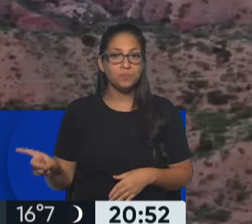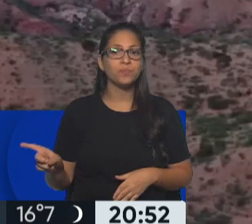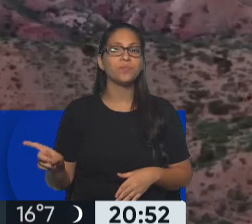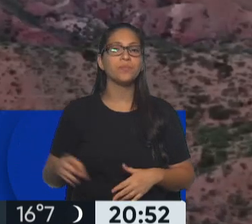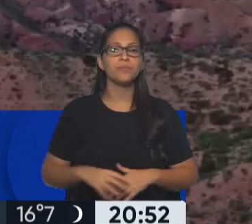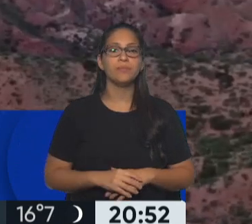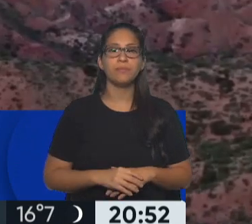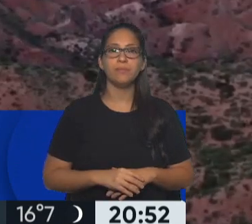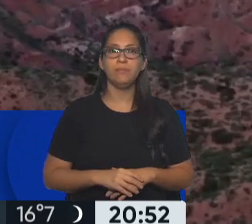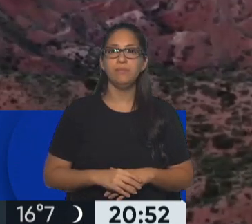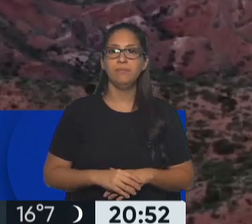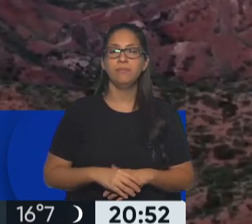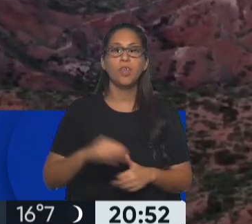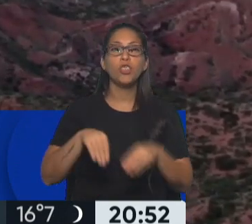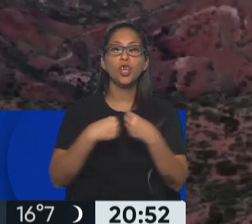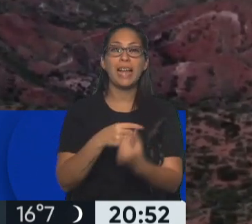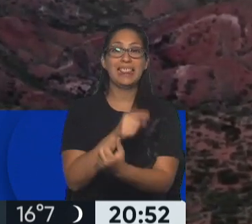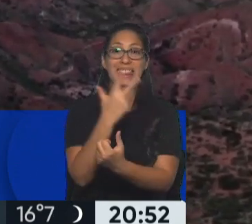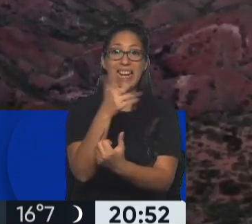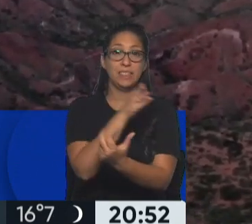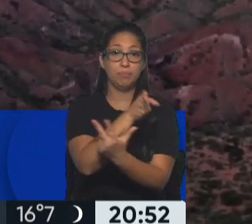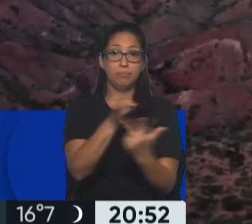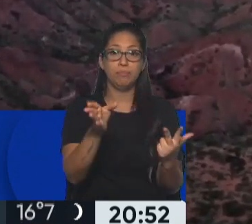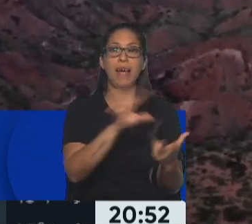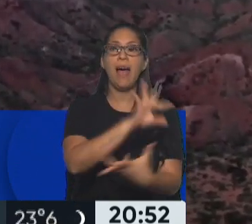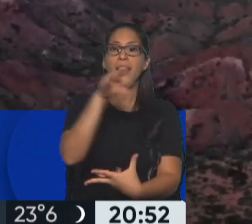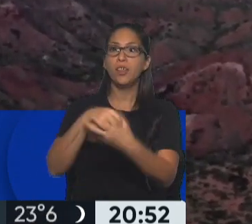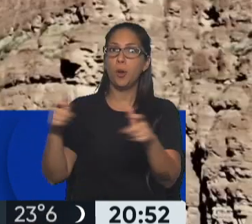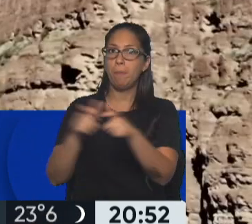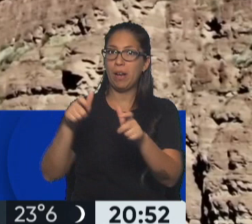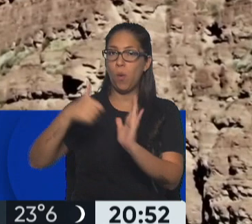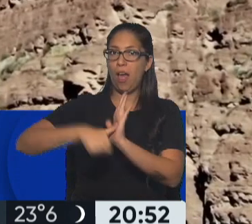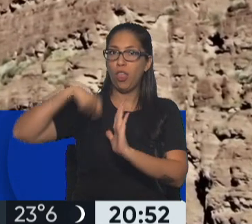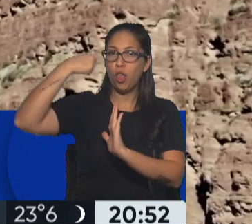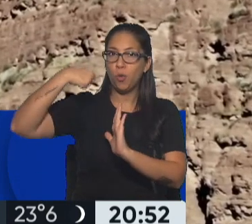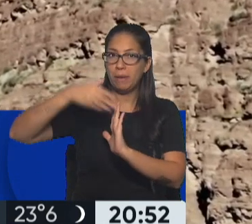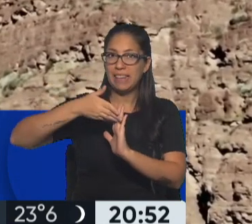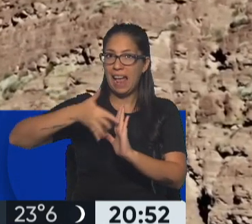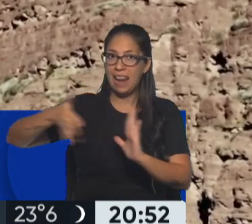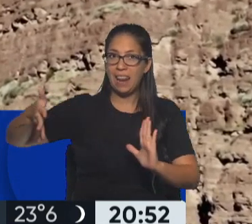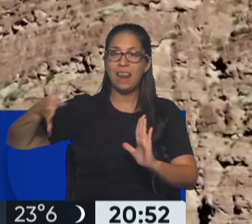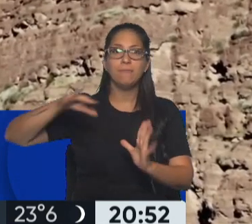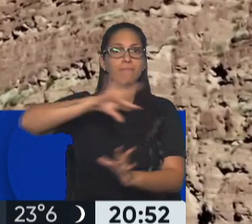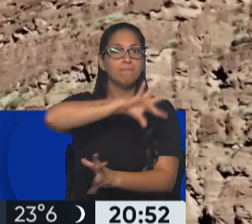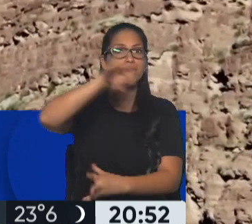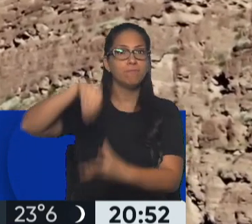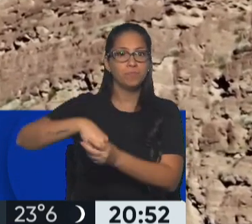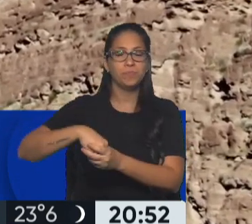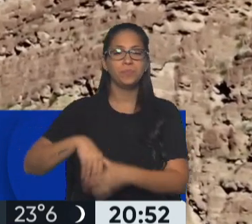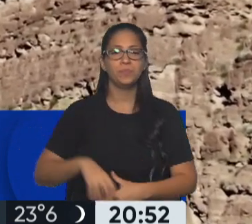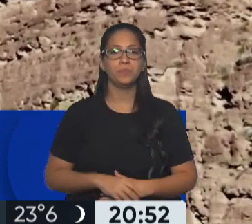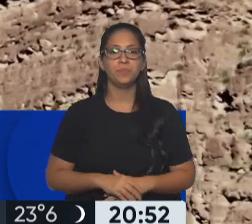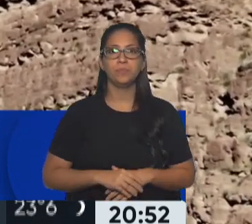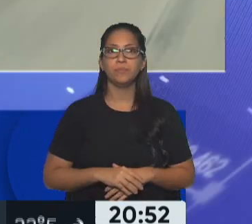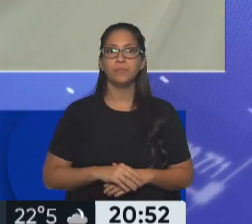tres temas que forman parte de la película documental Totalmente Poseídos. Ahí estamos compartiendo el tema. Bueno,